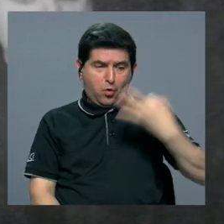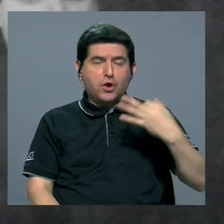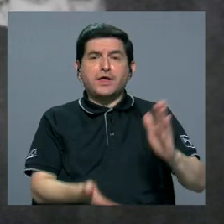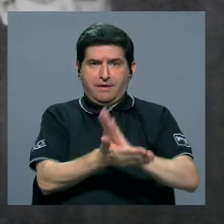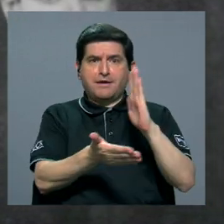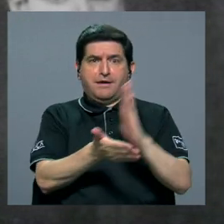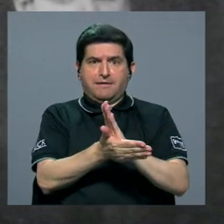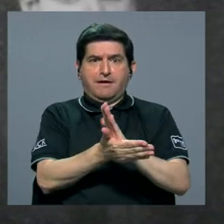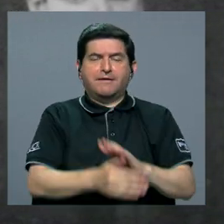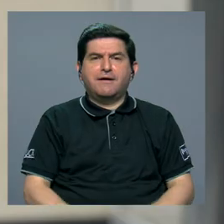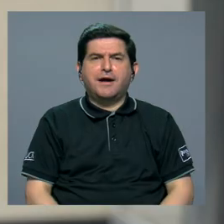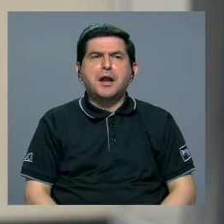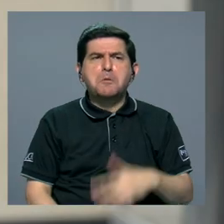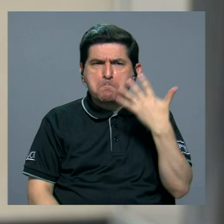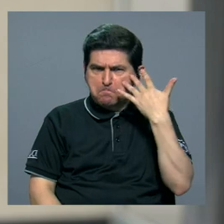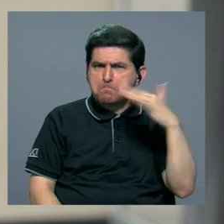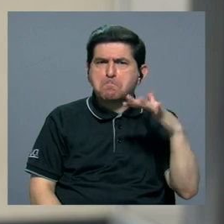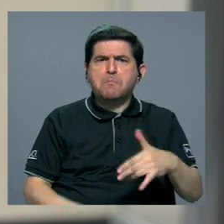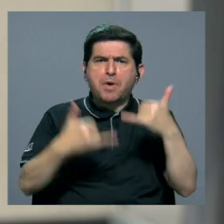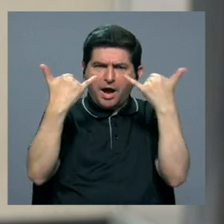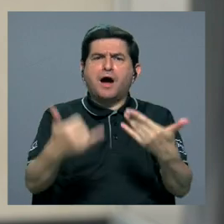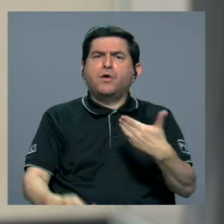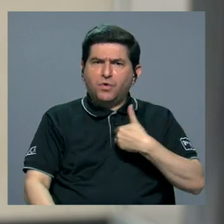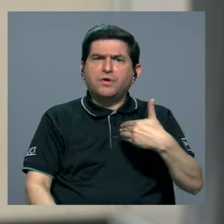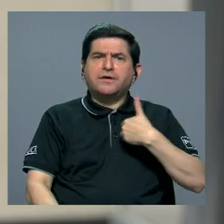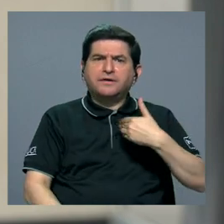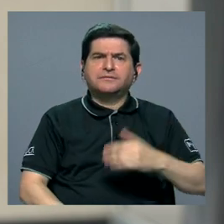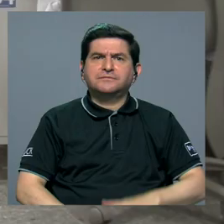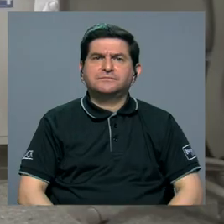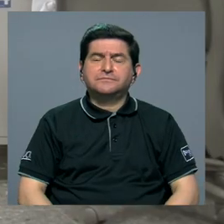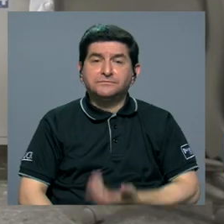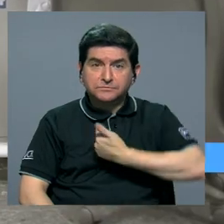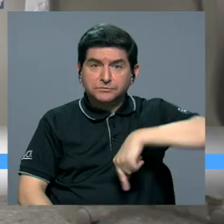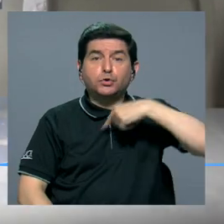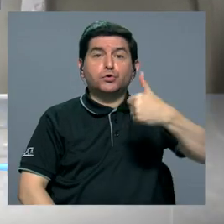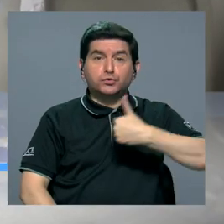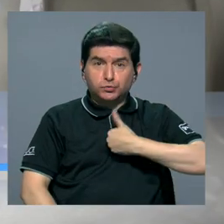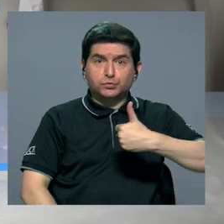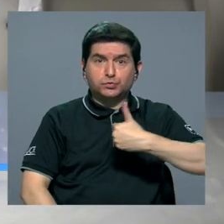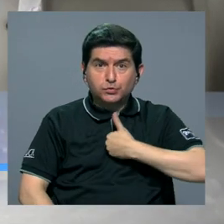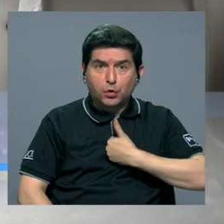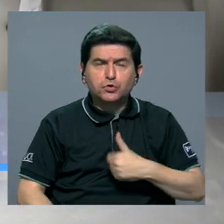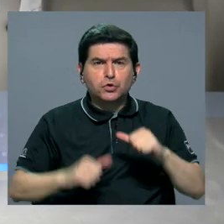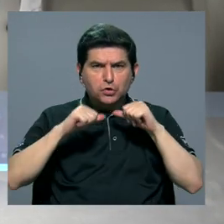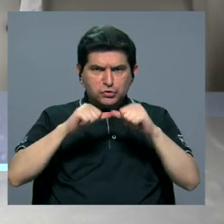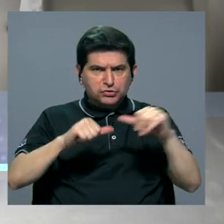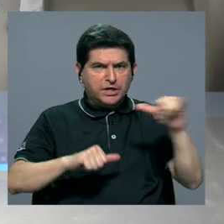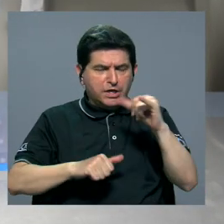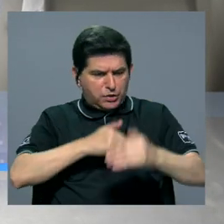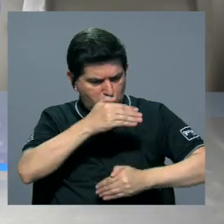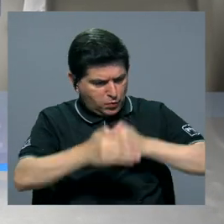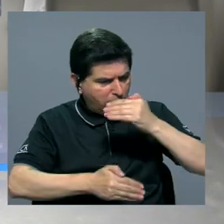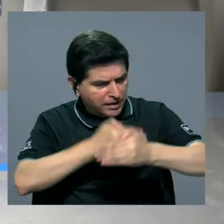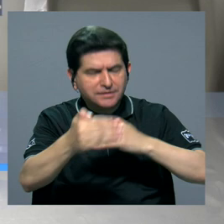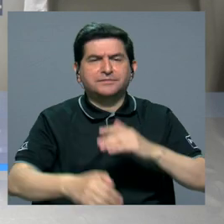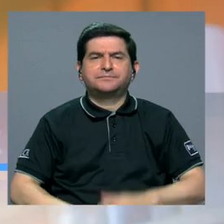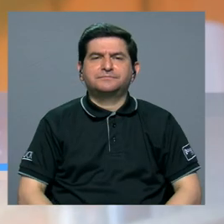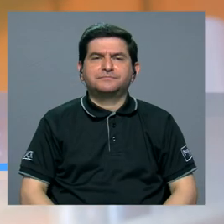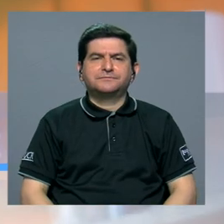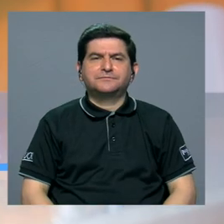el original, es muy similar a lo que hoy tenemos. Y nosotros mismos hemos seguido los mismos